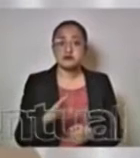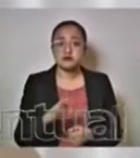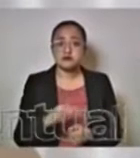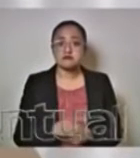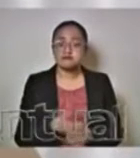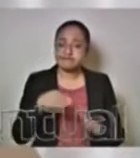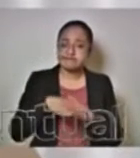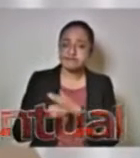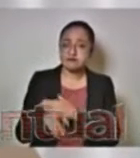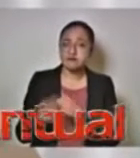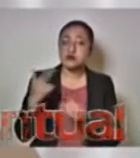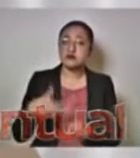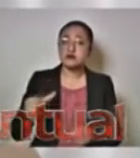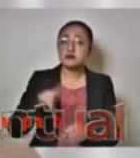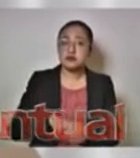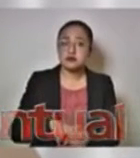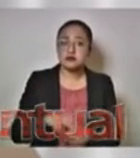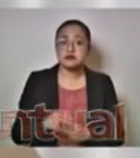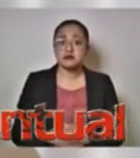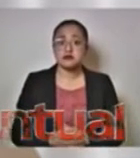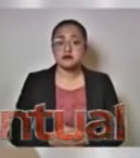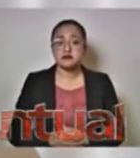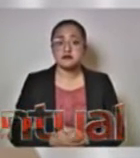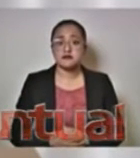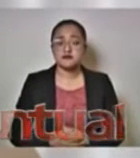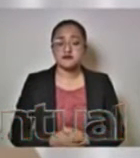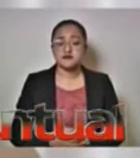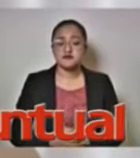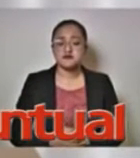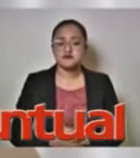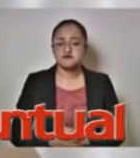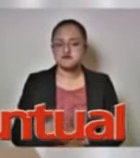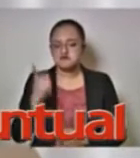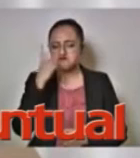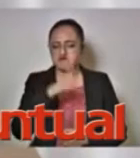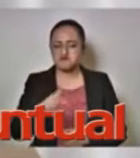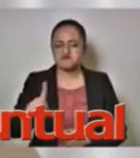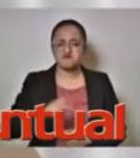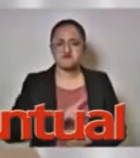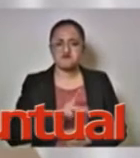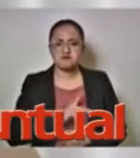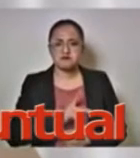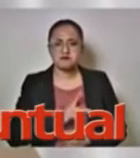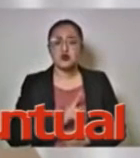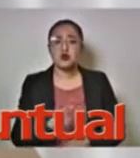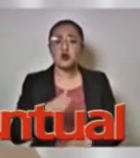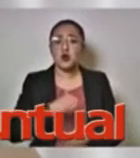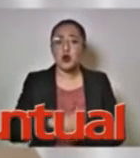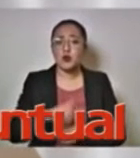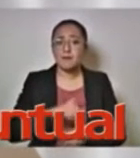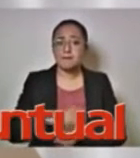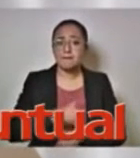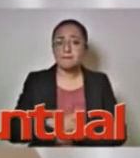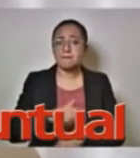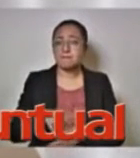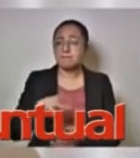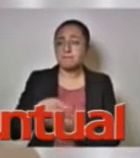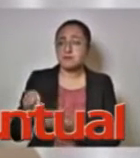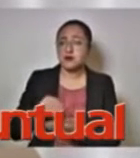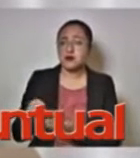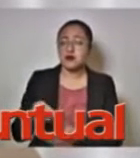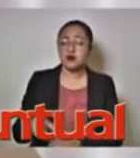ingresar a un hospital para mí un número de contagiados hoy